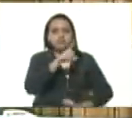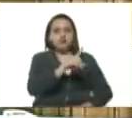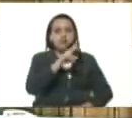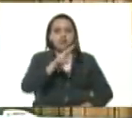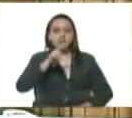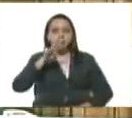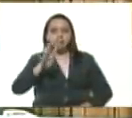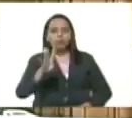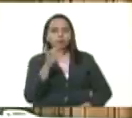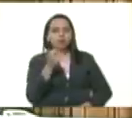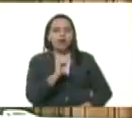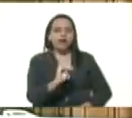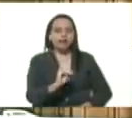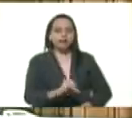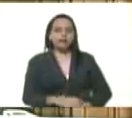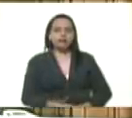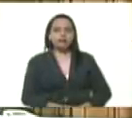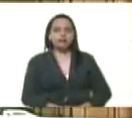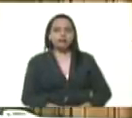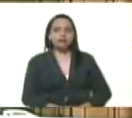1.124 casos